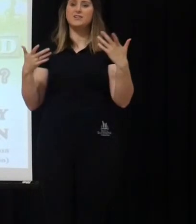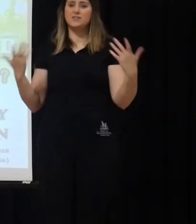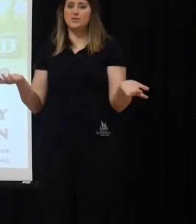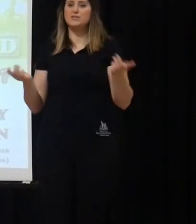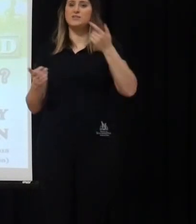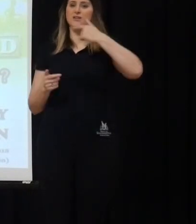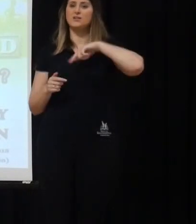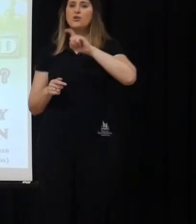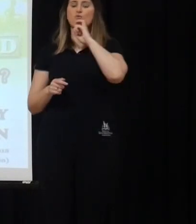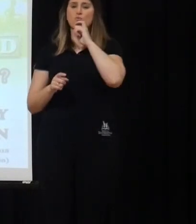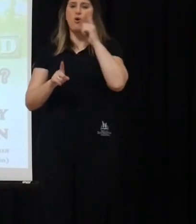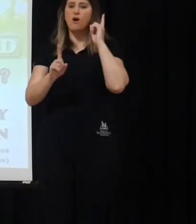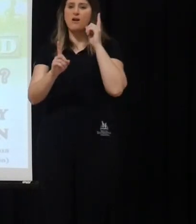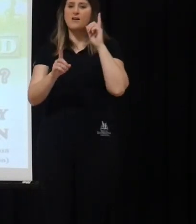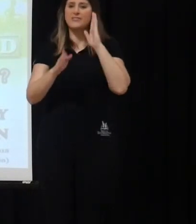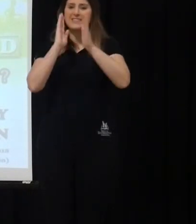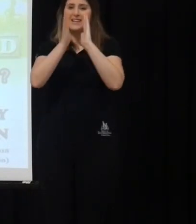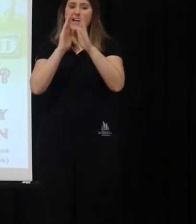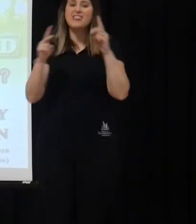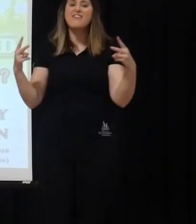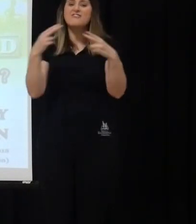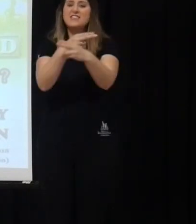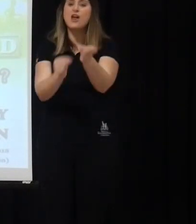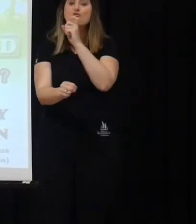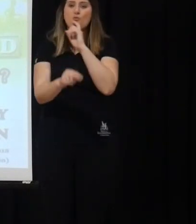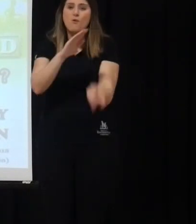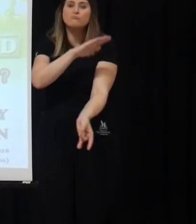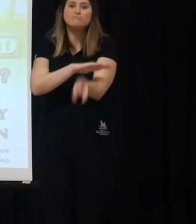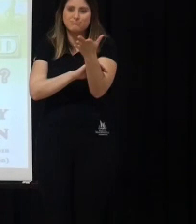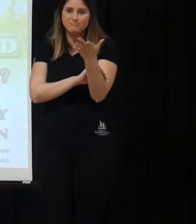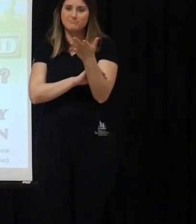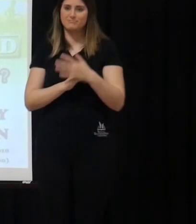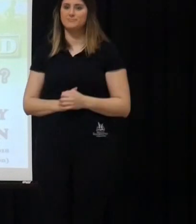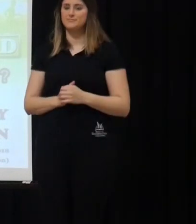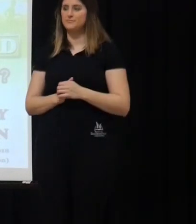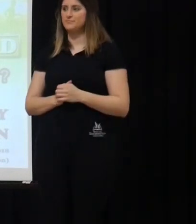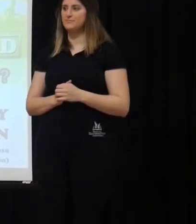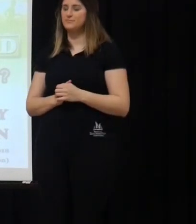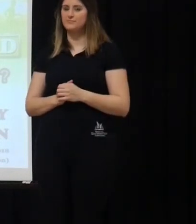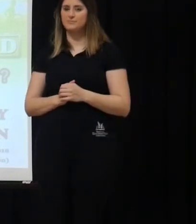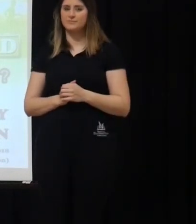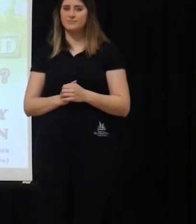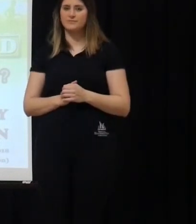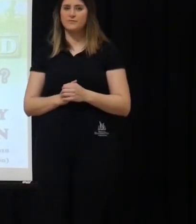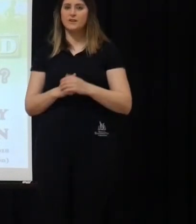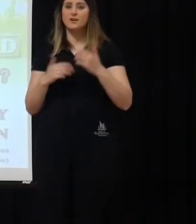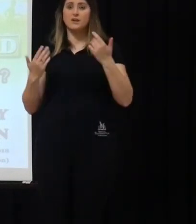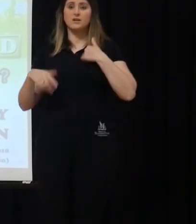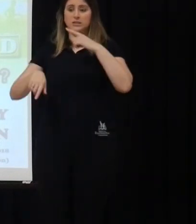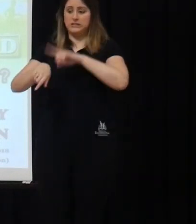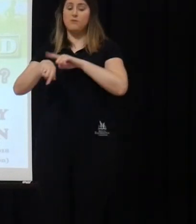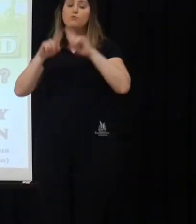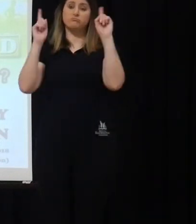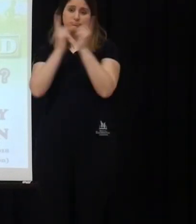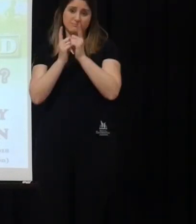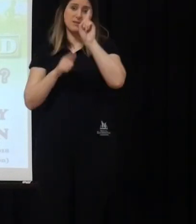no cómo tratarlo, tratar de evitar que aparezca el cáncer. Harto complejo, y para ello tengo un tiempo